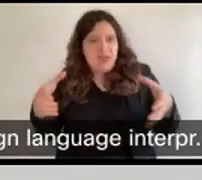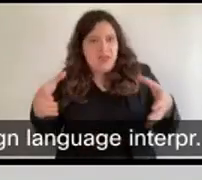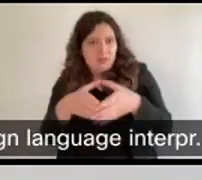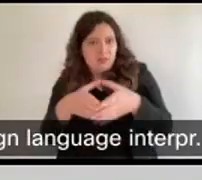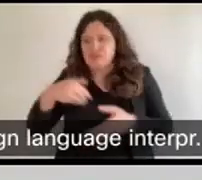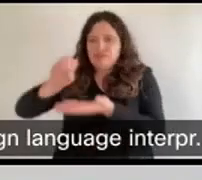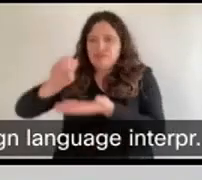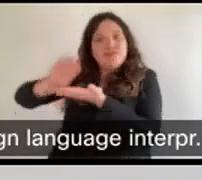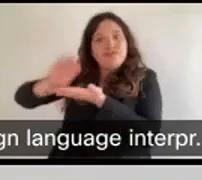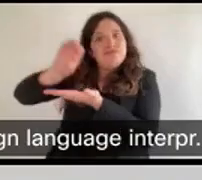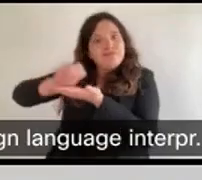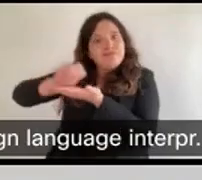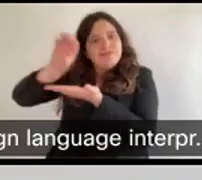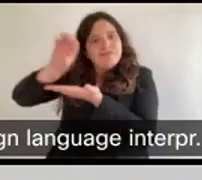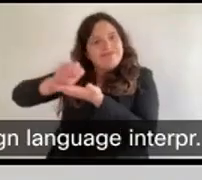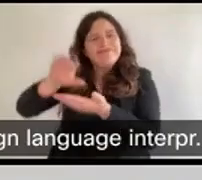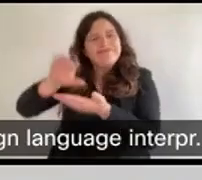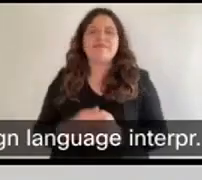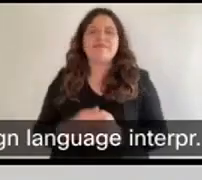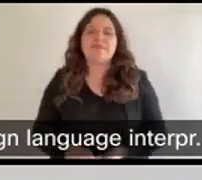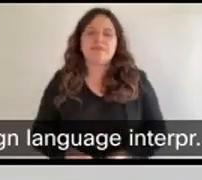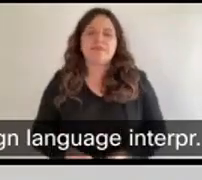de las diapositivas.